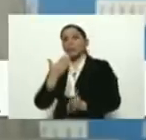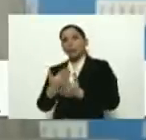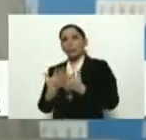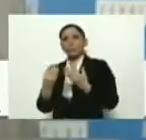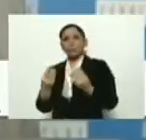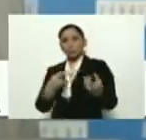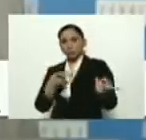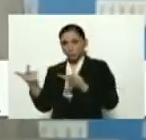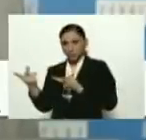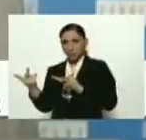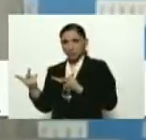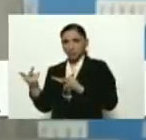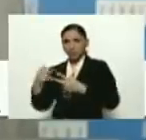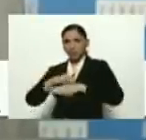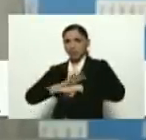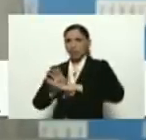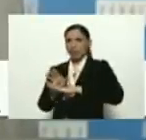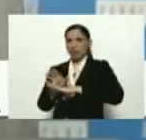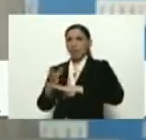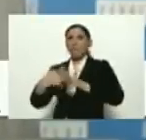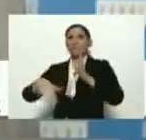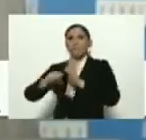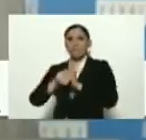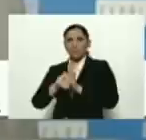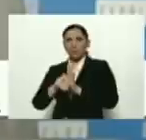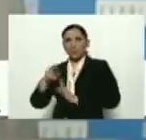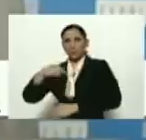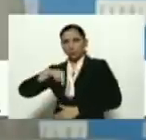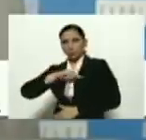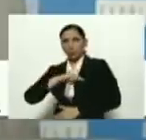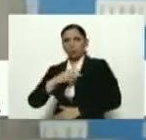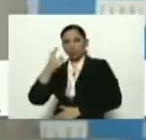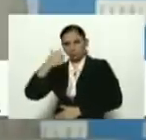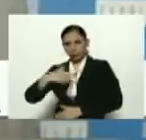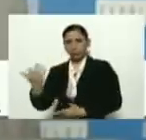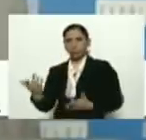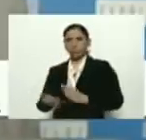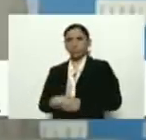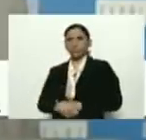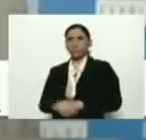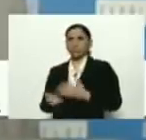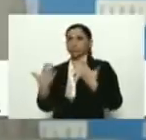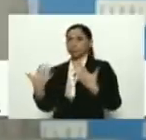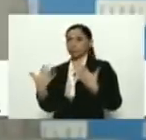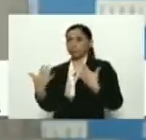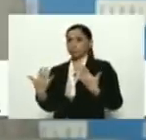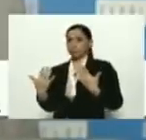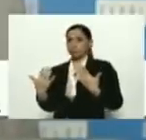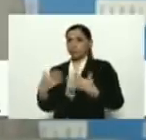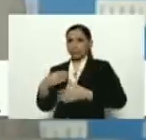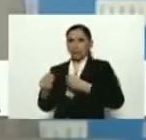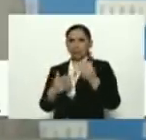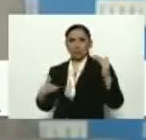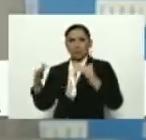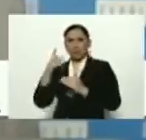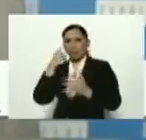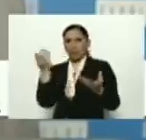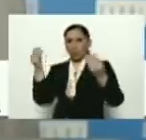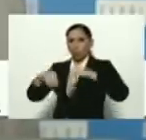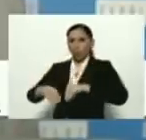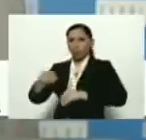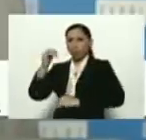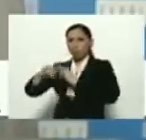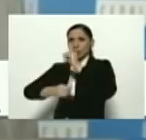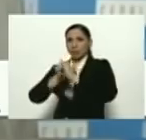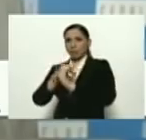esta invitación del ALBA y le reitero nuestra convicción de la urgencia de lograr mayor cooperación internacional.